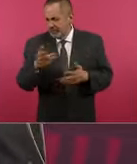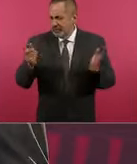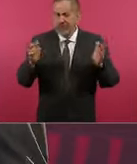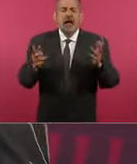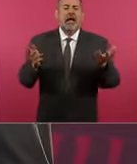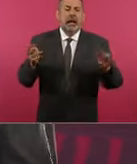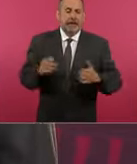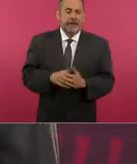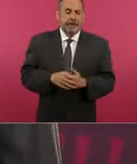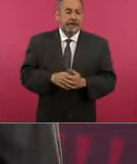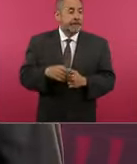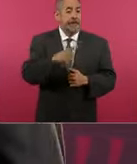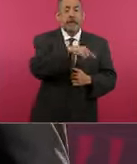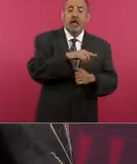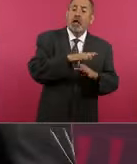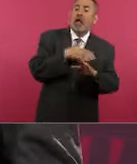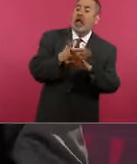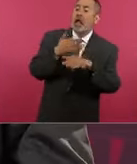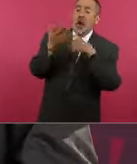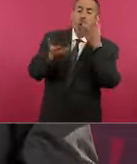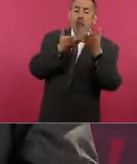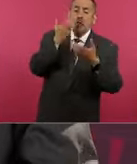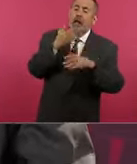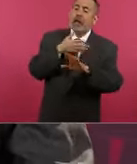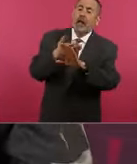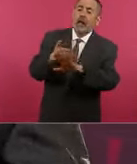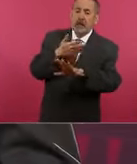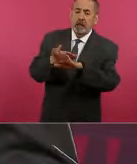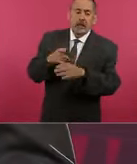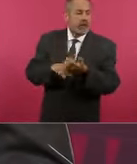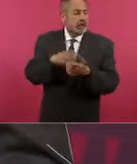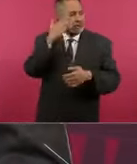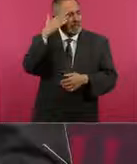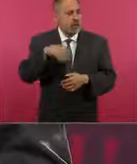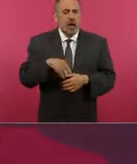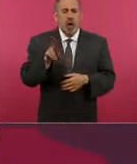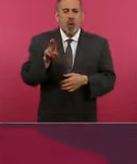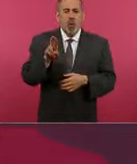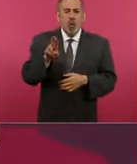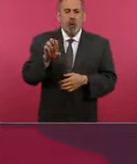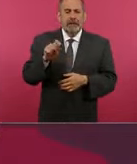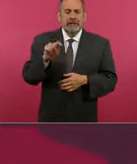Porque nada más están acostumbrados, ¿no? La señora Orestegui